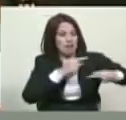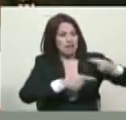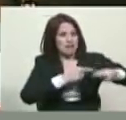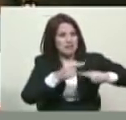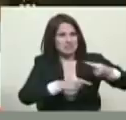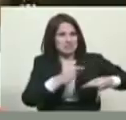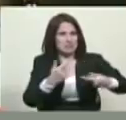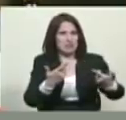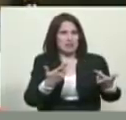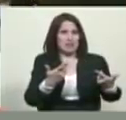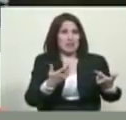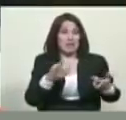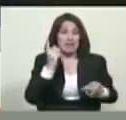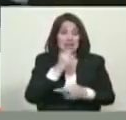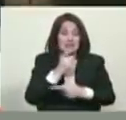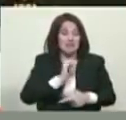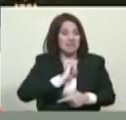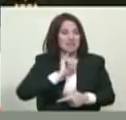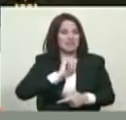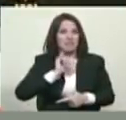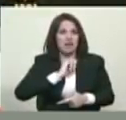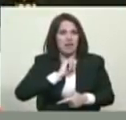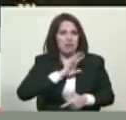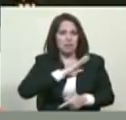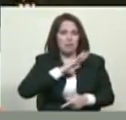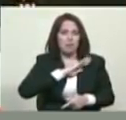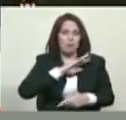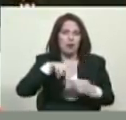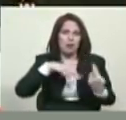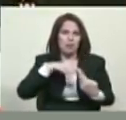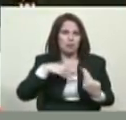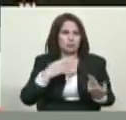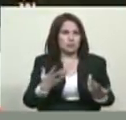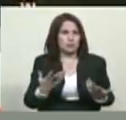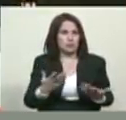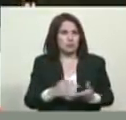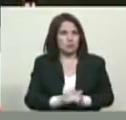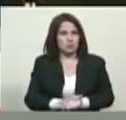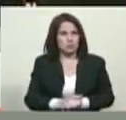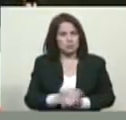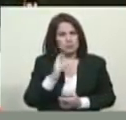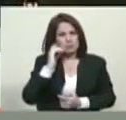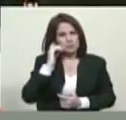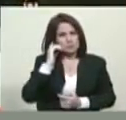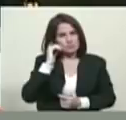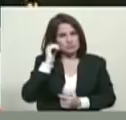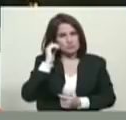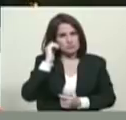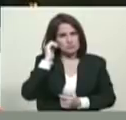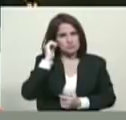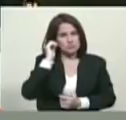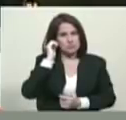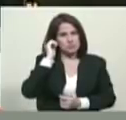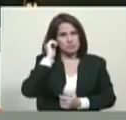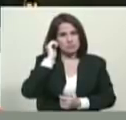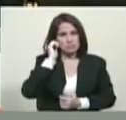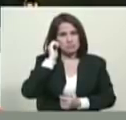deben identificar a sus enemigos internos y externos. Cuando digo internos, claro, tenemos algunos